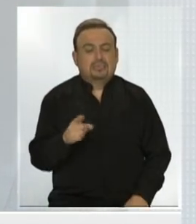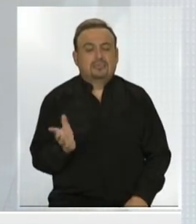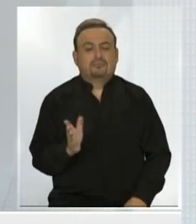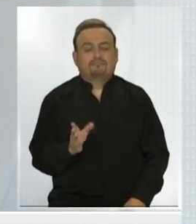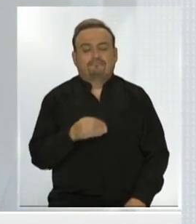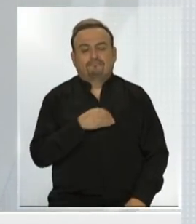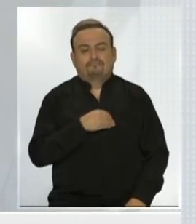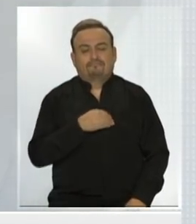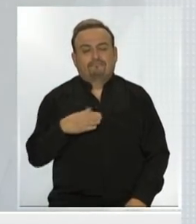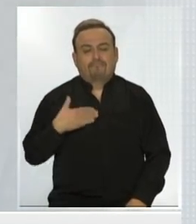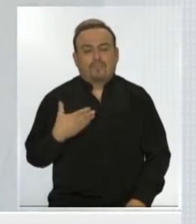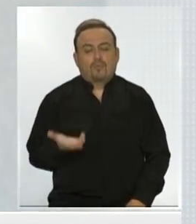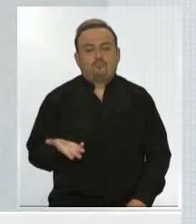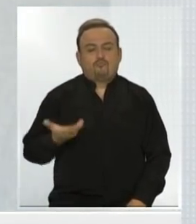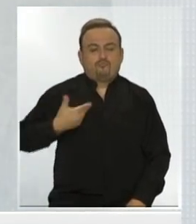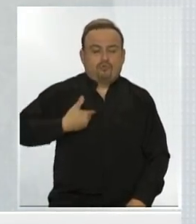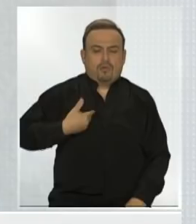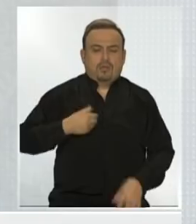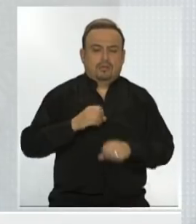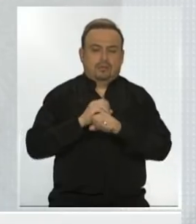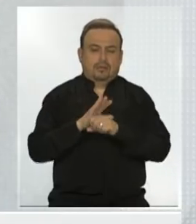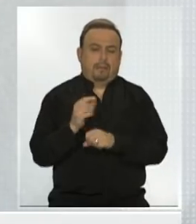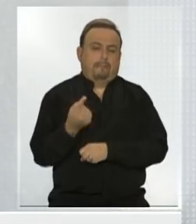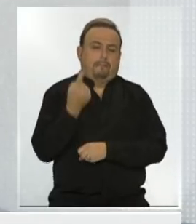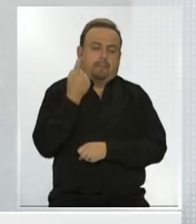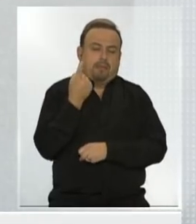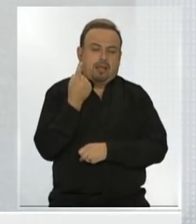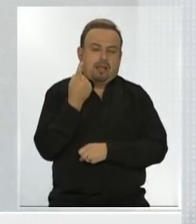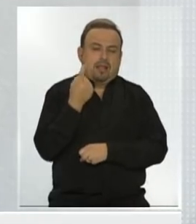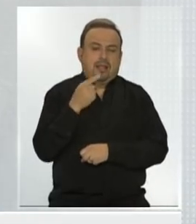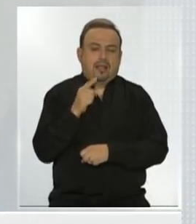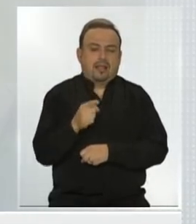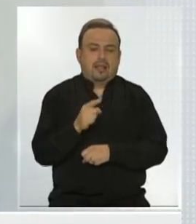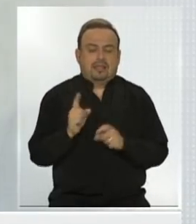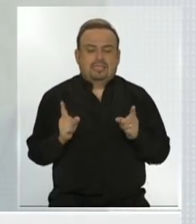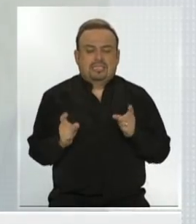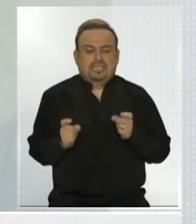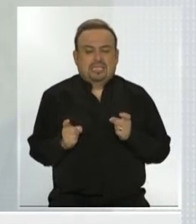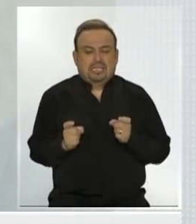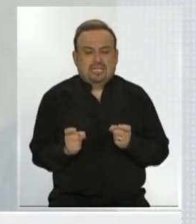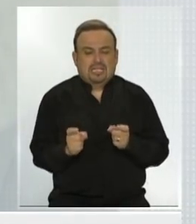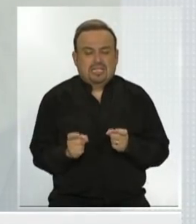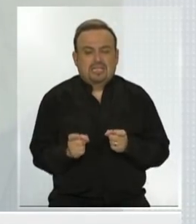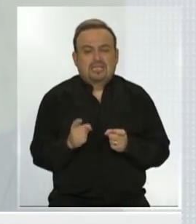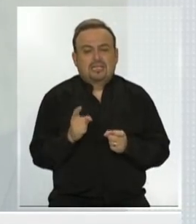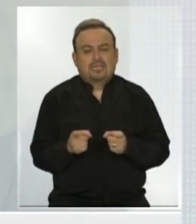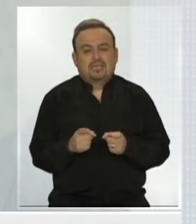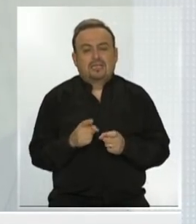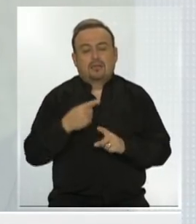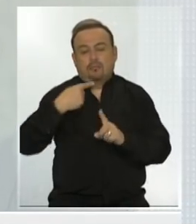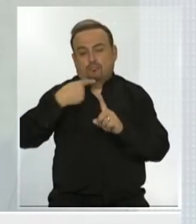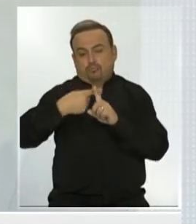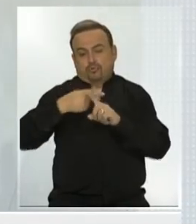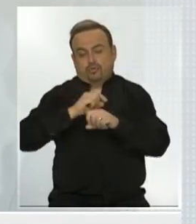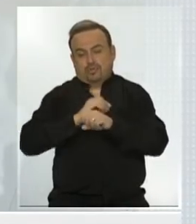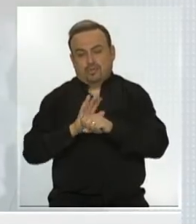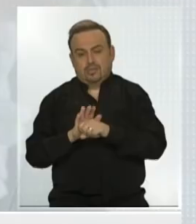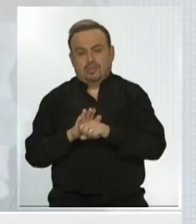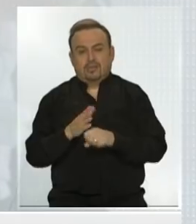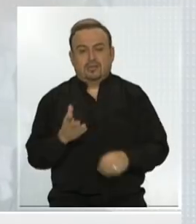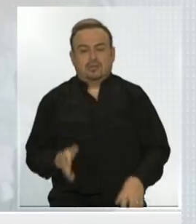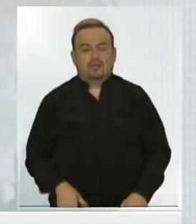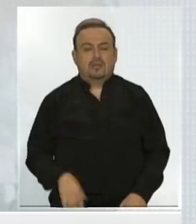lamentablemente infectándose y se convirtió en el primer paciente con cáncer infantil que dio positivo por